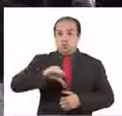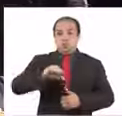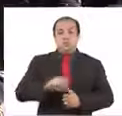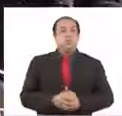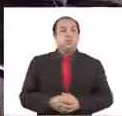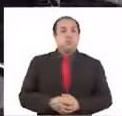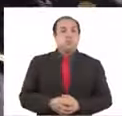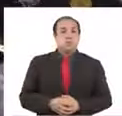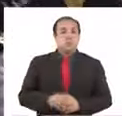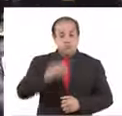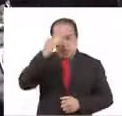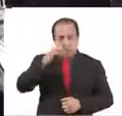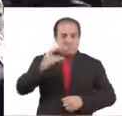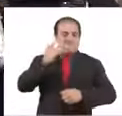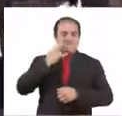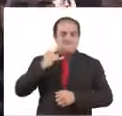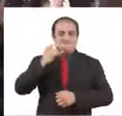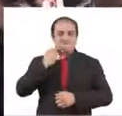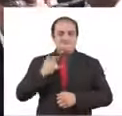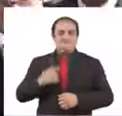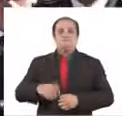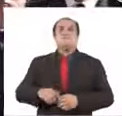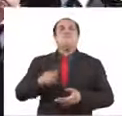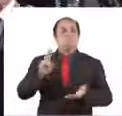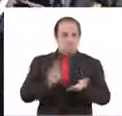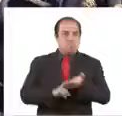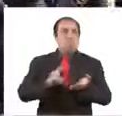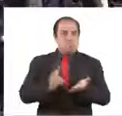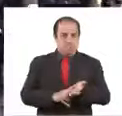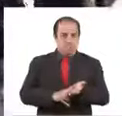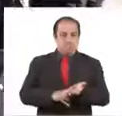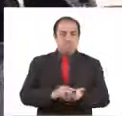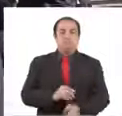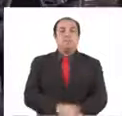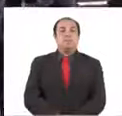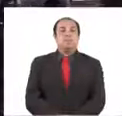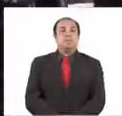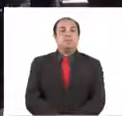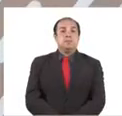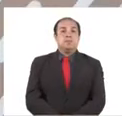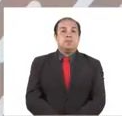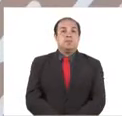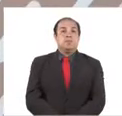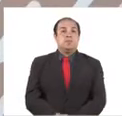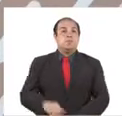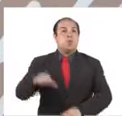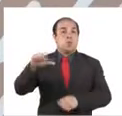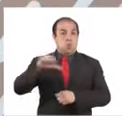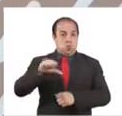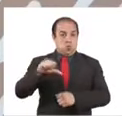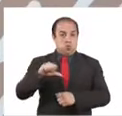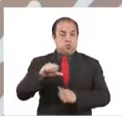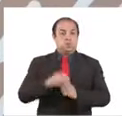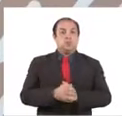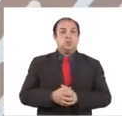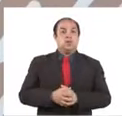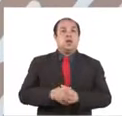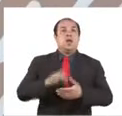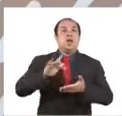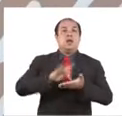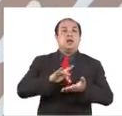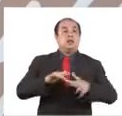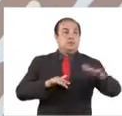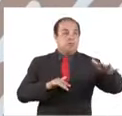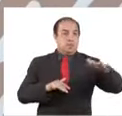sabemos que todo el esfuerzo ha valido la pena. Es por eso que agradezco a nuestras